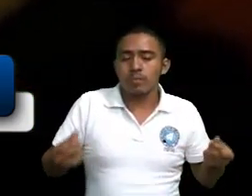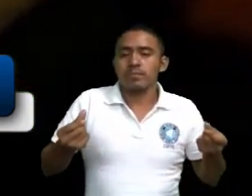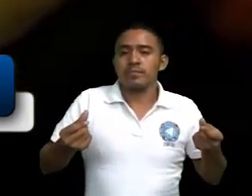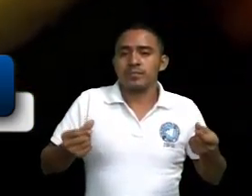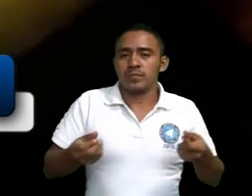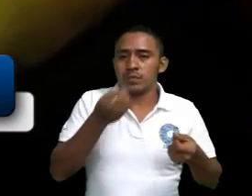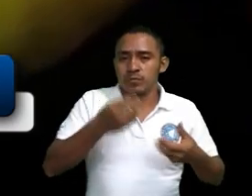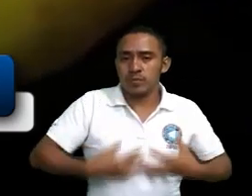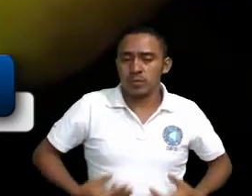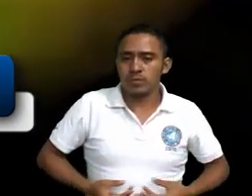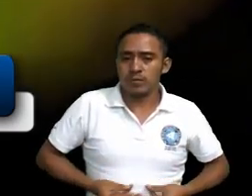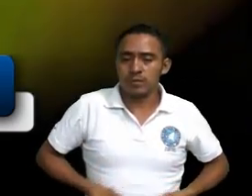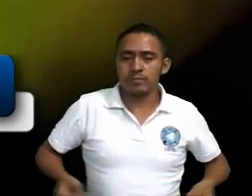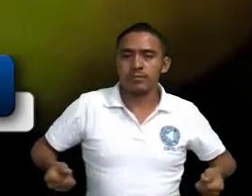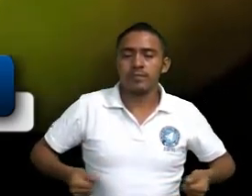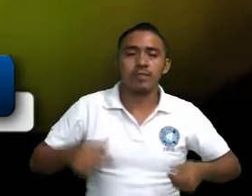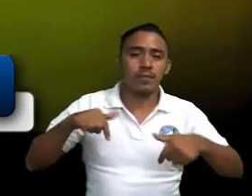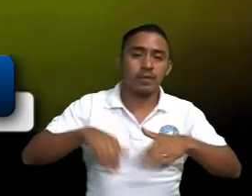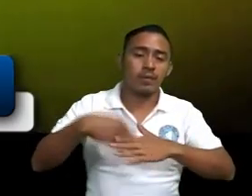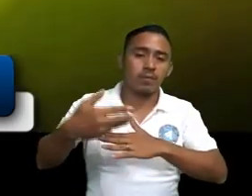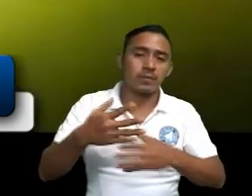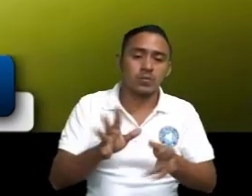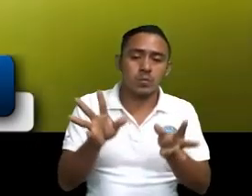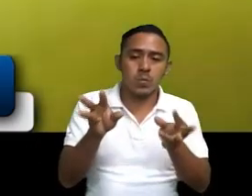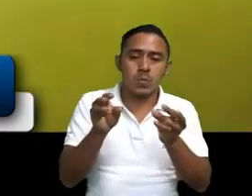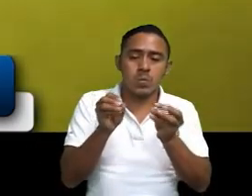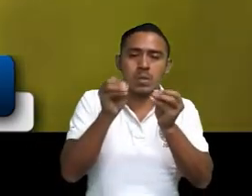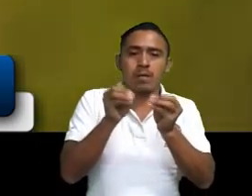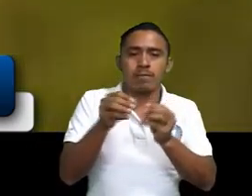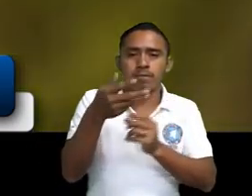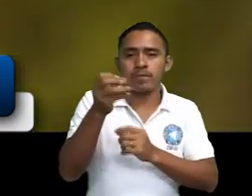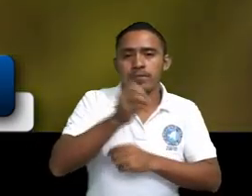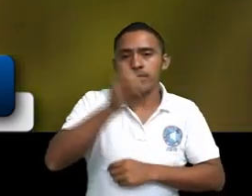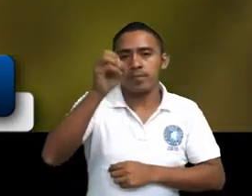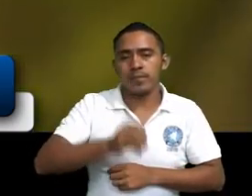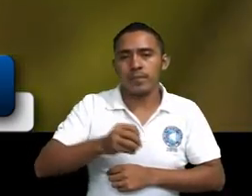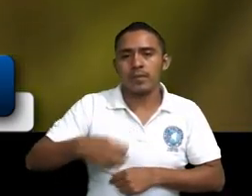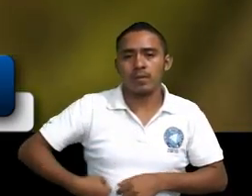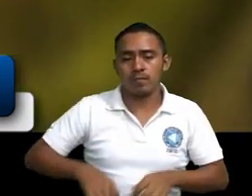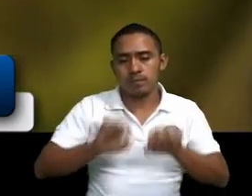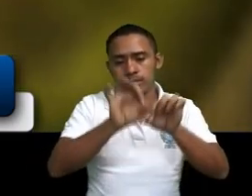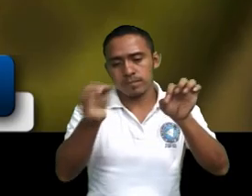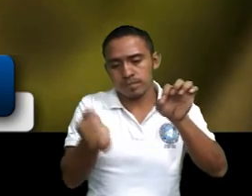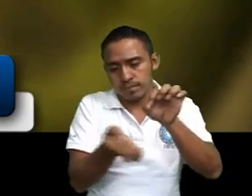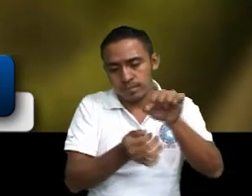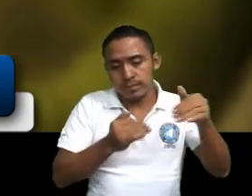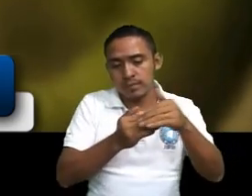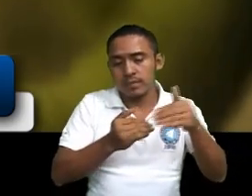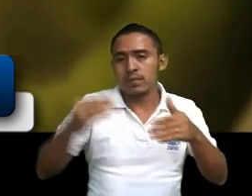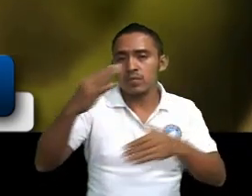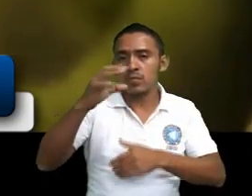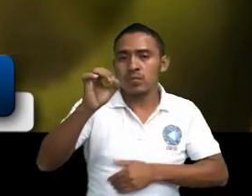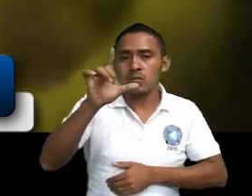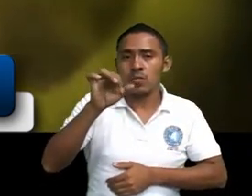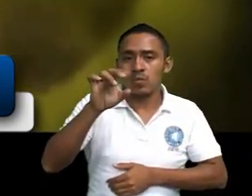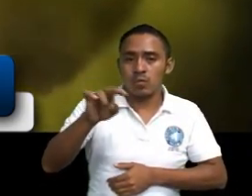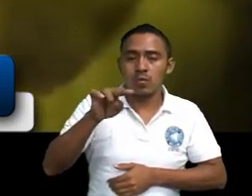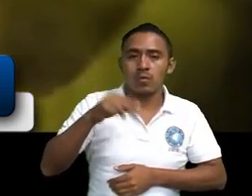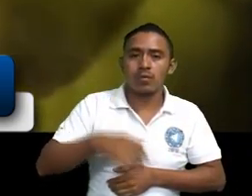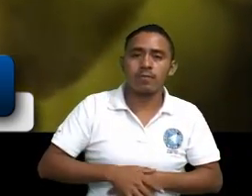sobre todo las grasas. Luego esta se reabsorbe cerca del 90% en intestino delgado, cercano al colon, y forma algo que se llama